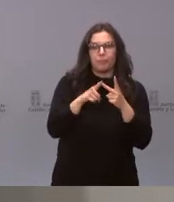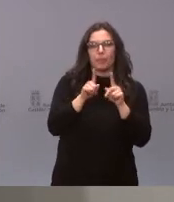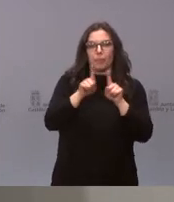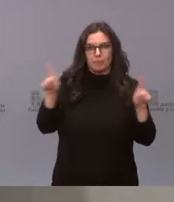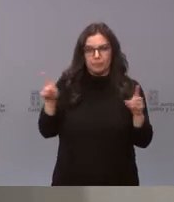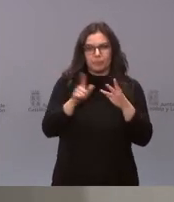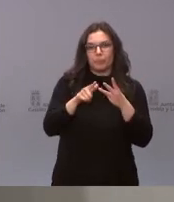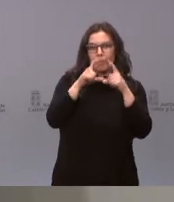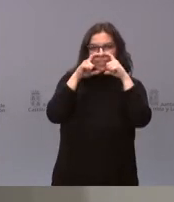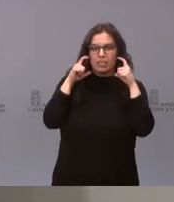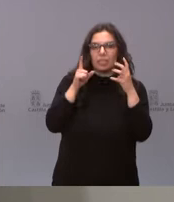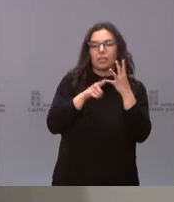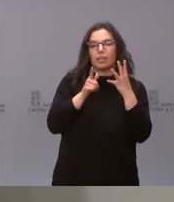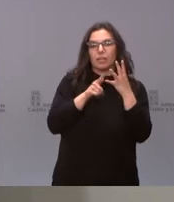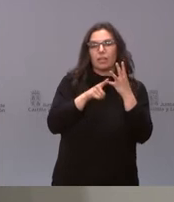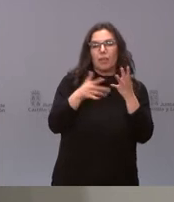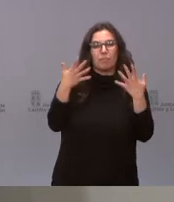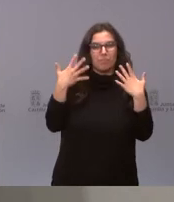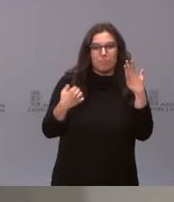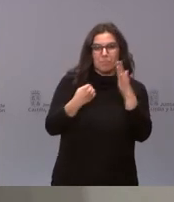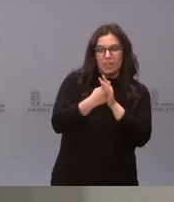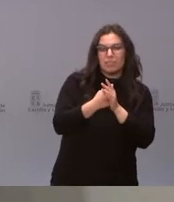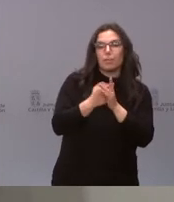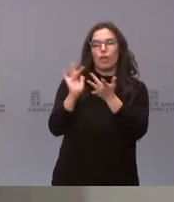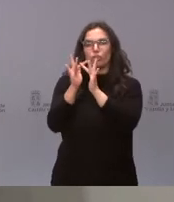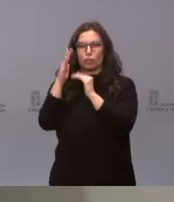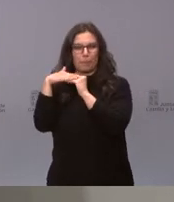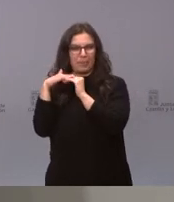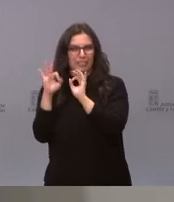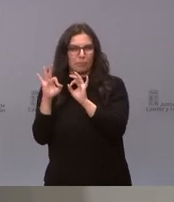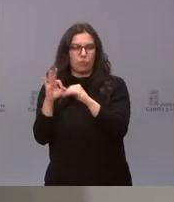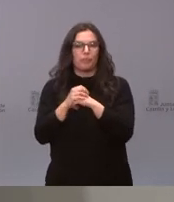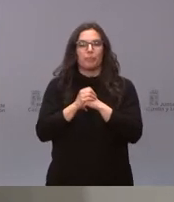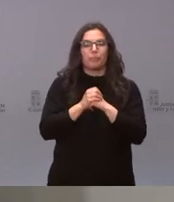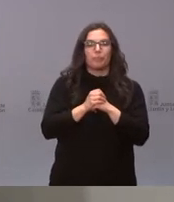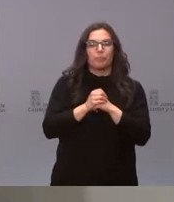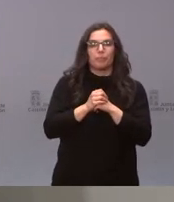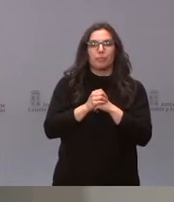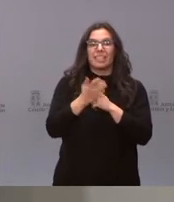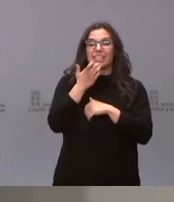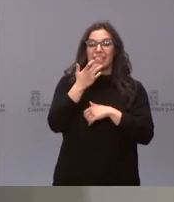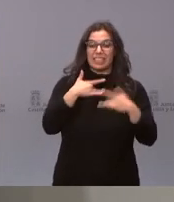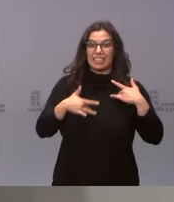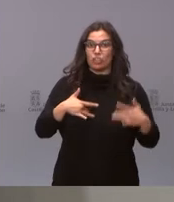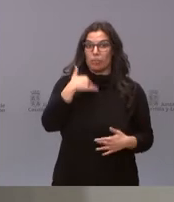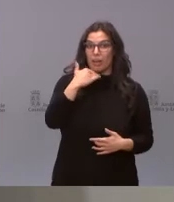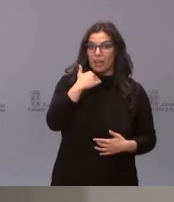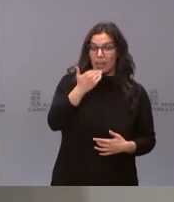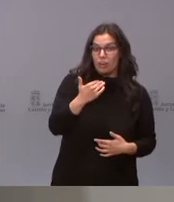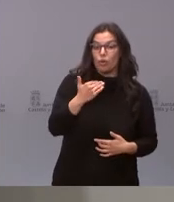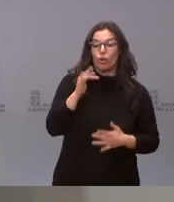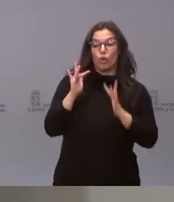medio la mascarilla maximiza la ventilación minimizar el contacto social y me queda en casa si tengo síntomas he sido